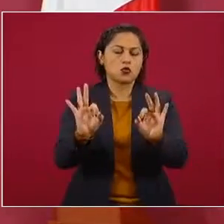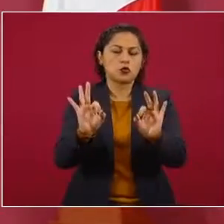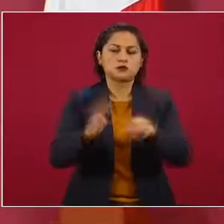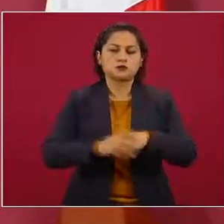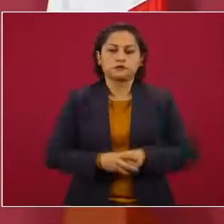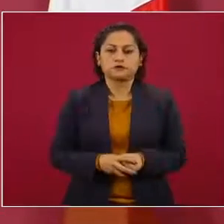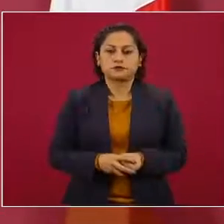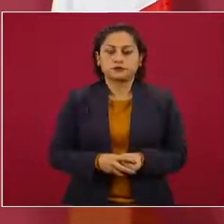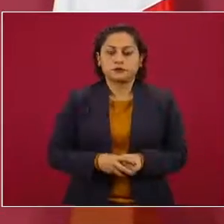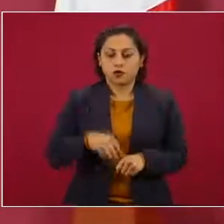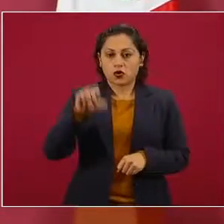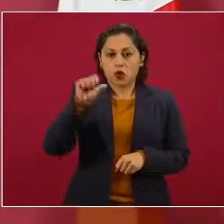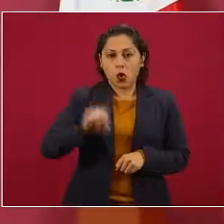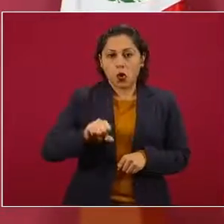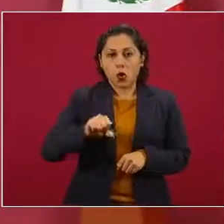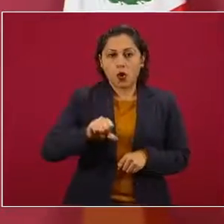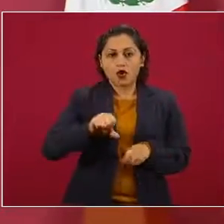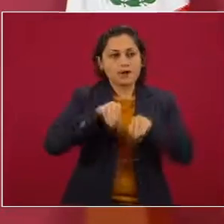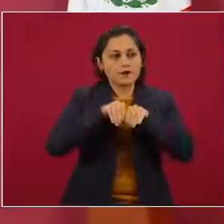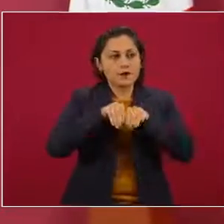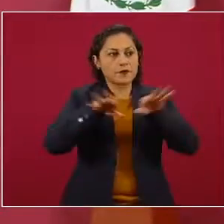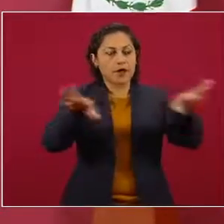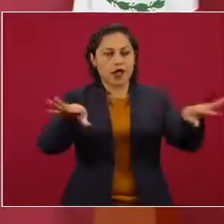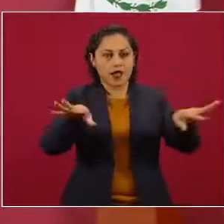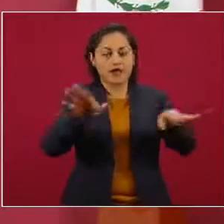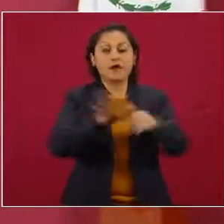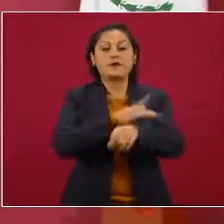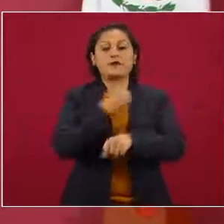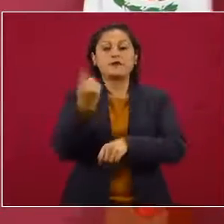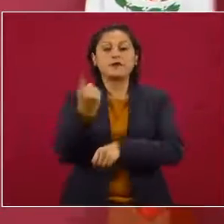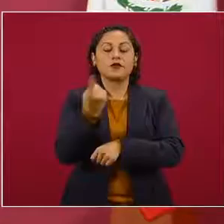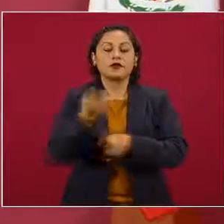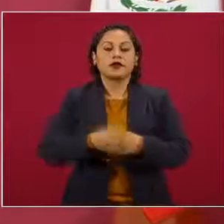Hoy van a conocer, porque se graban